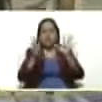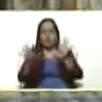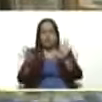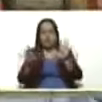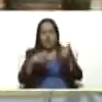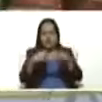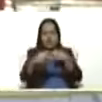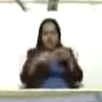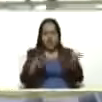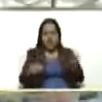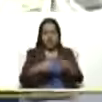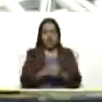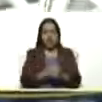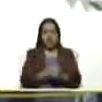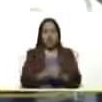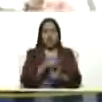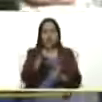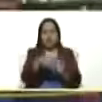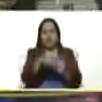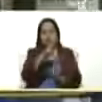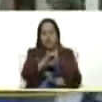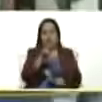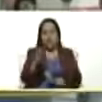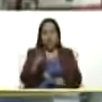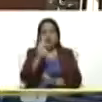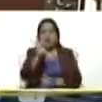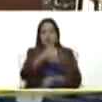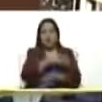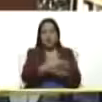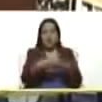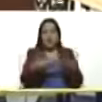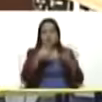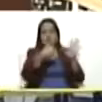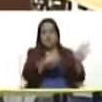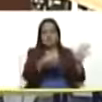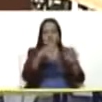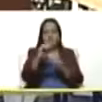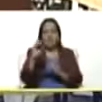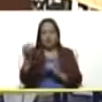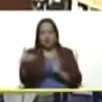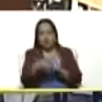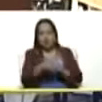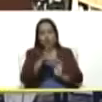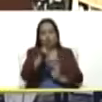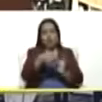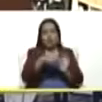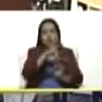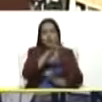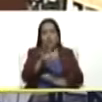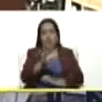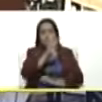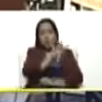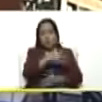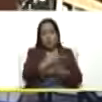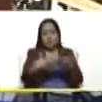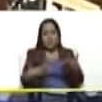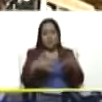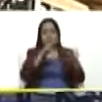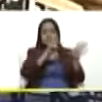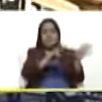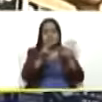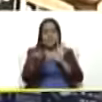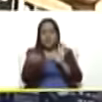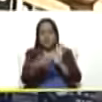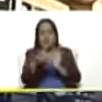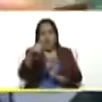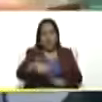2022 3.600.000 quintales, 2023 4.077.000 quintales